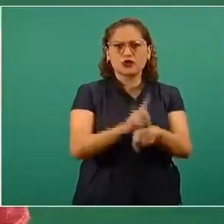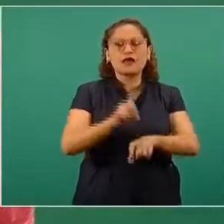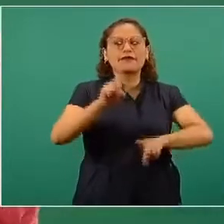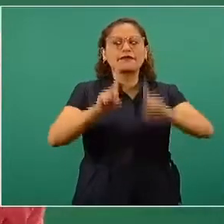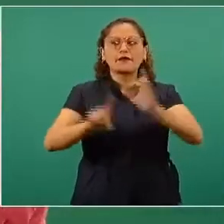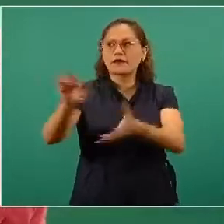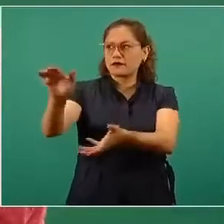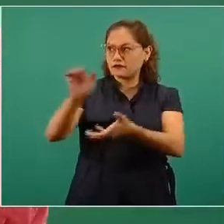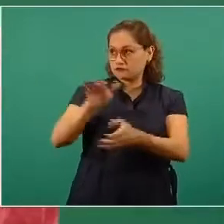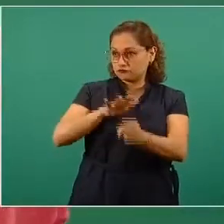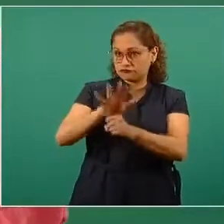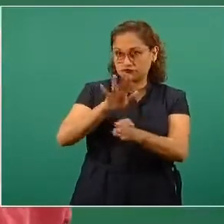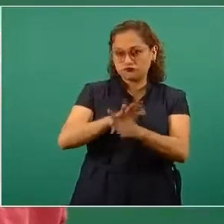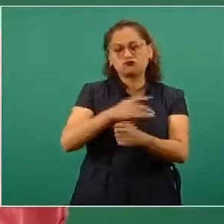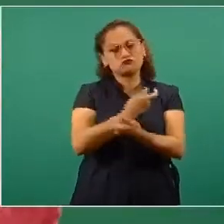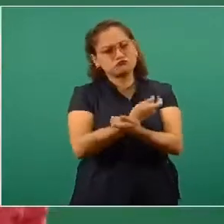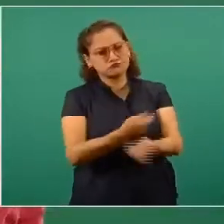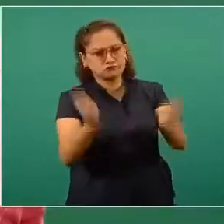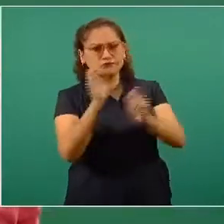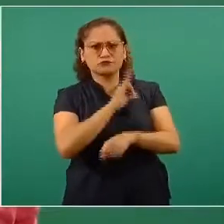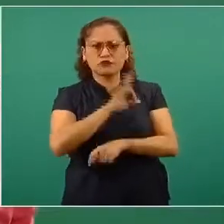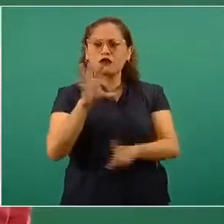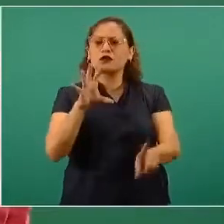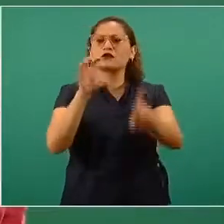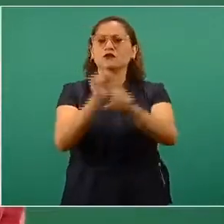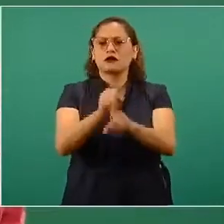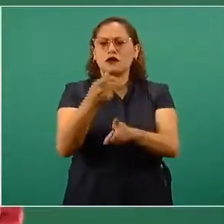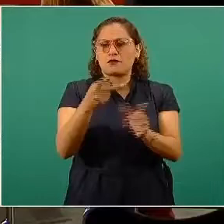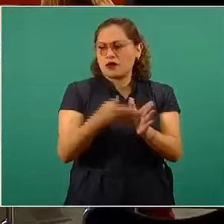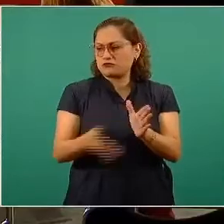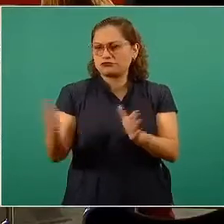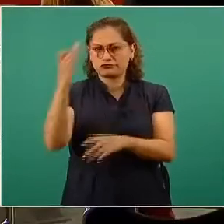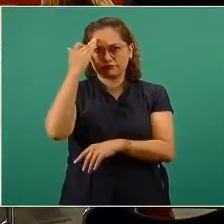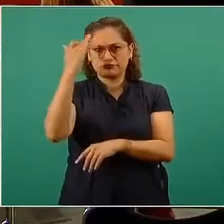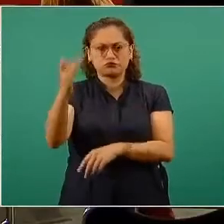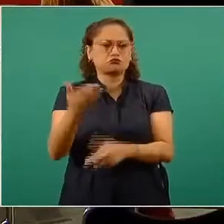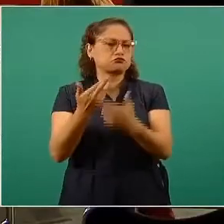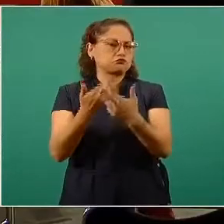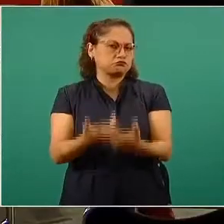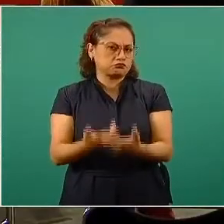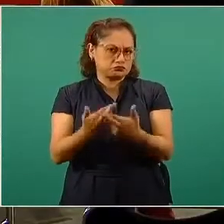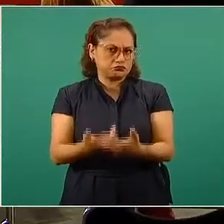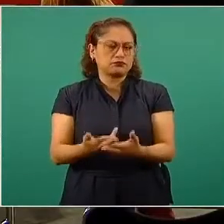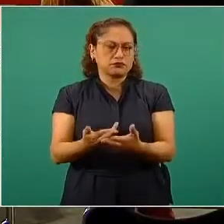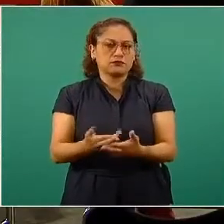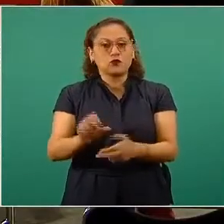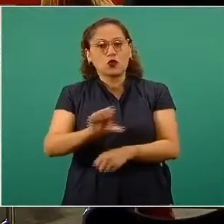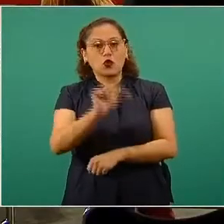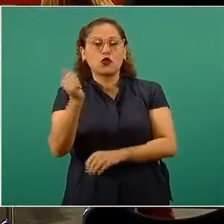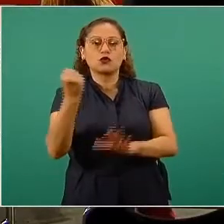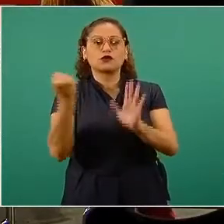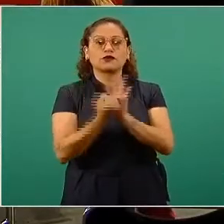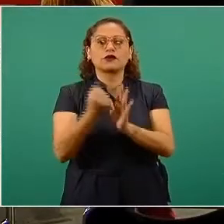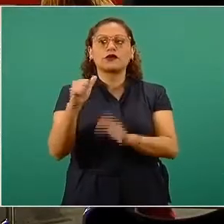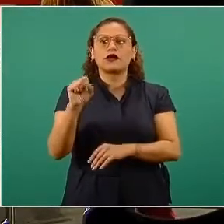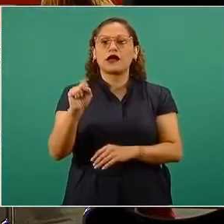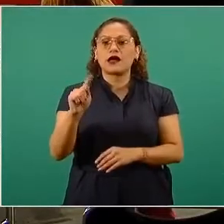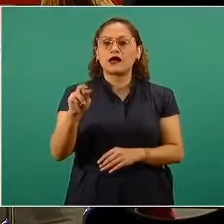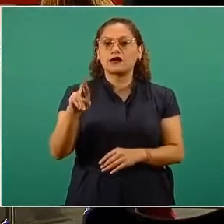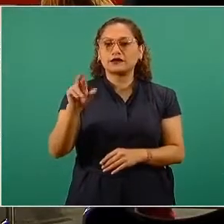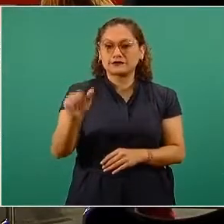recorre, pero estamos todavía en un margen muy amplio de seguridad. Otras vacunas como la de Astra tienen un intervalo de